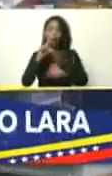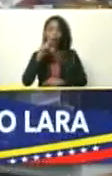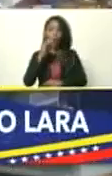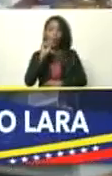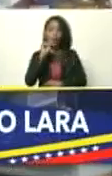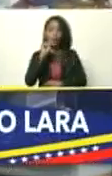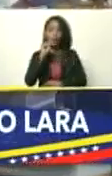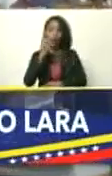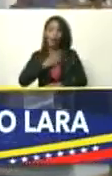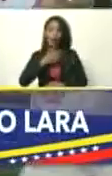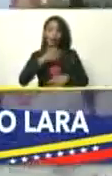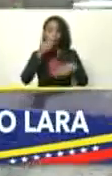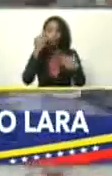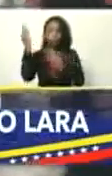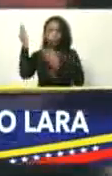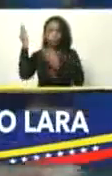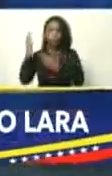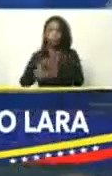Reyes. ¡Alcalde!